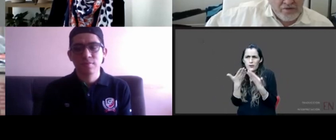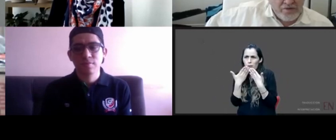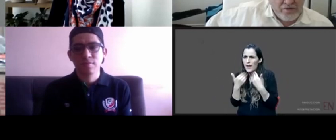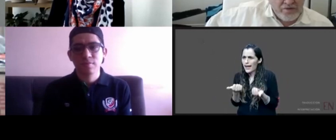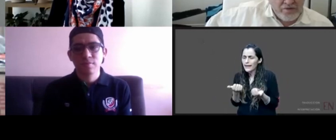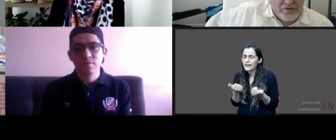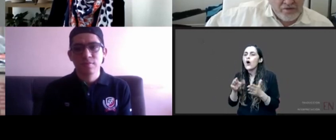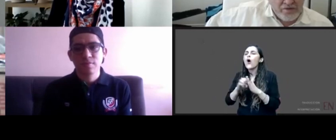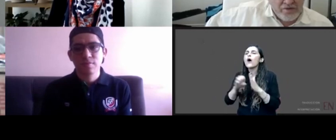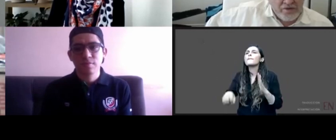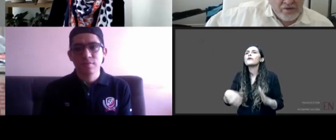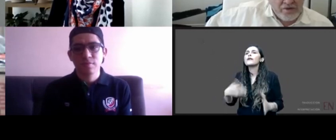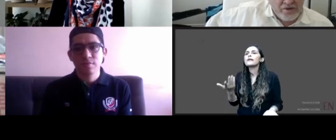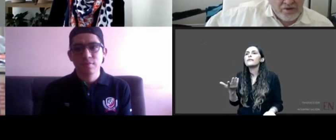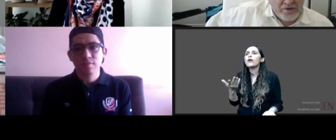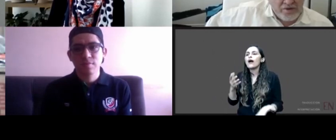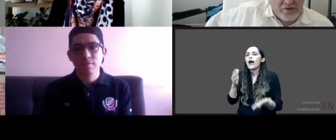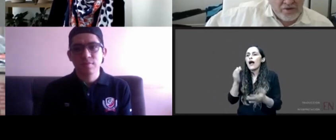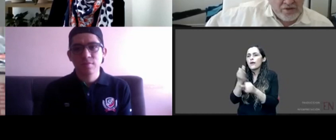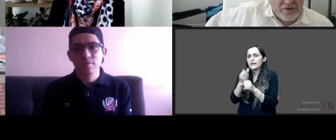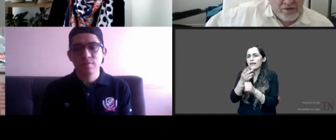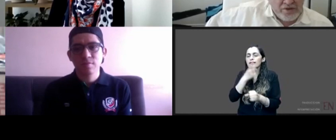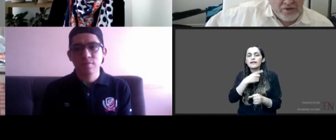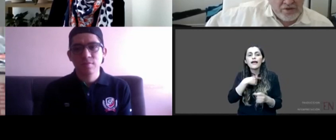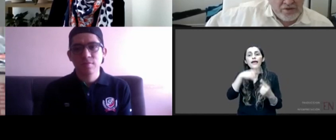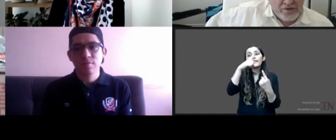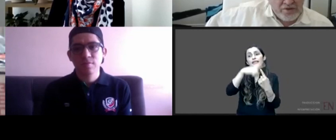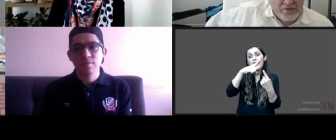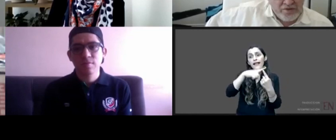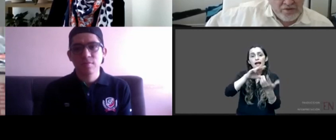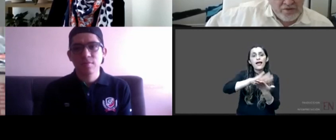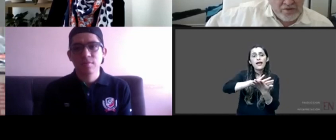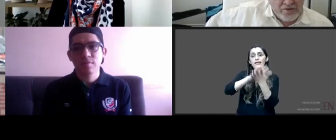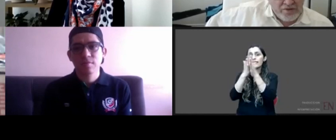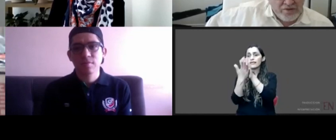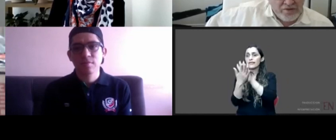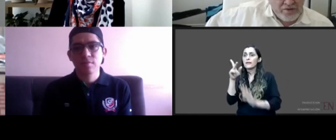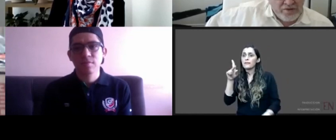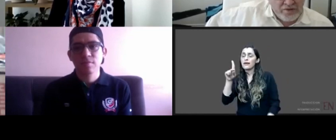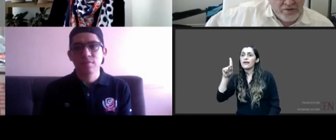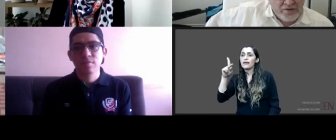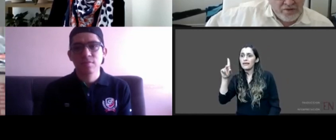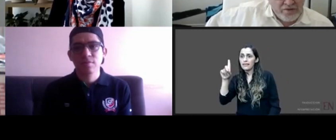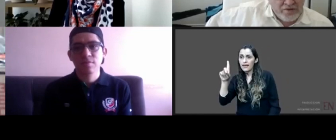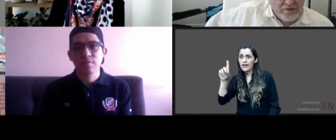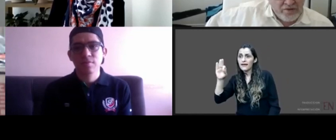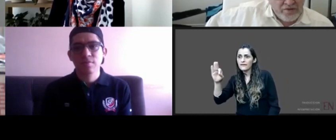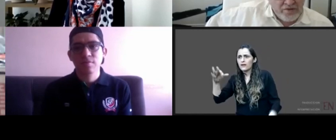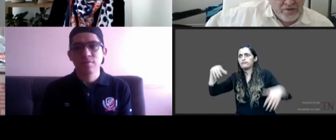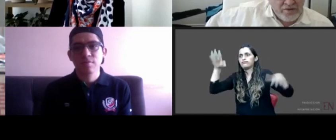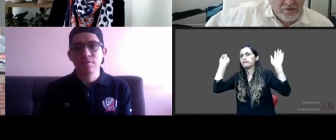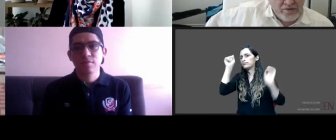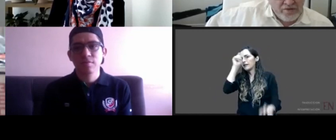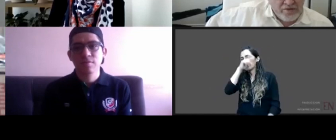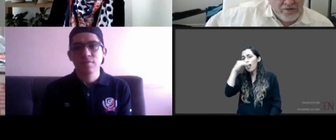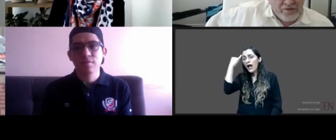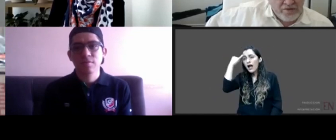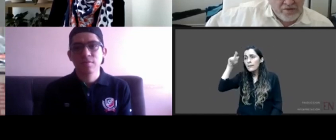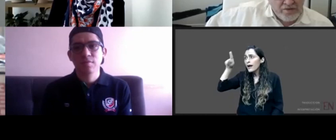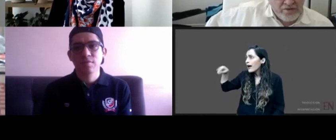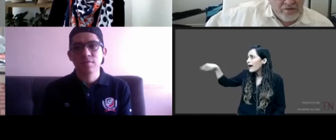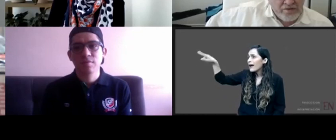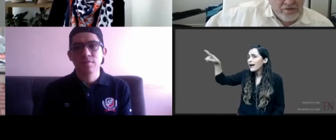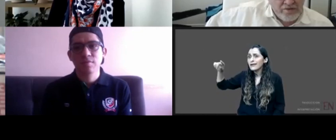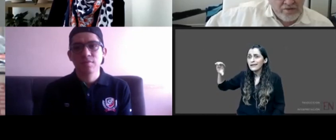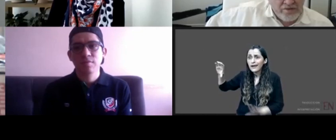comenté, convertir en PDF es difícil. Para mí, y en nuestros pueblos, pues no